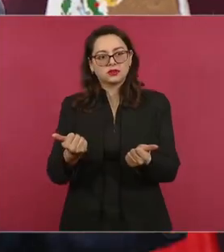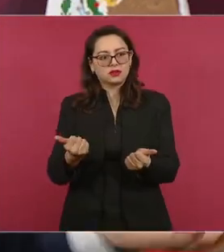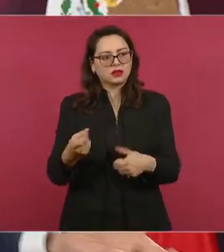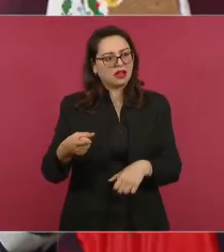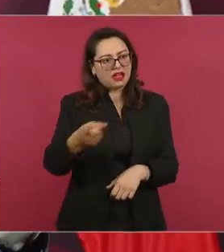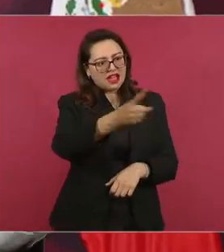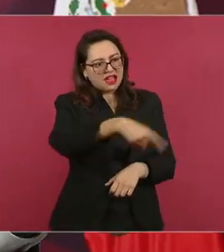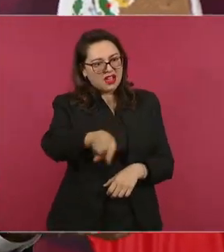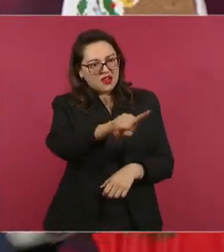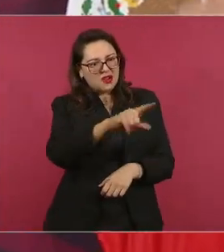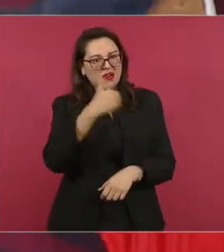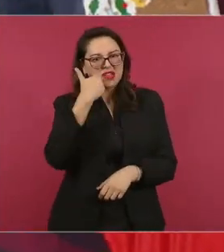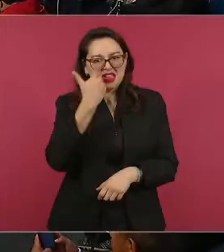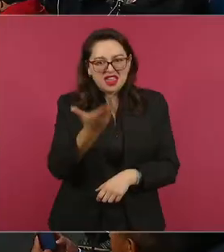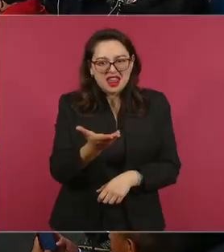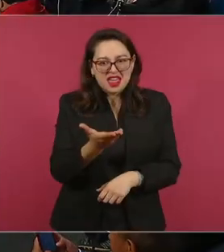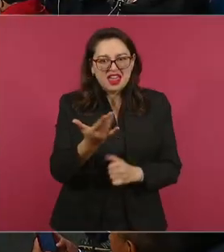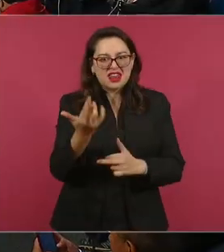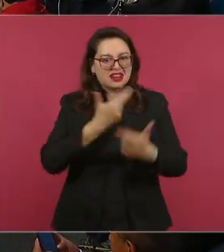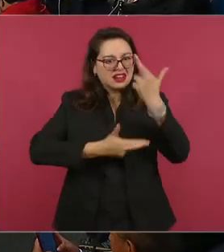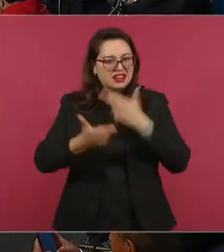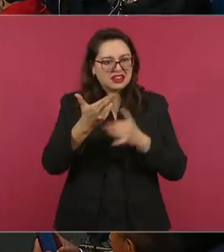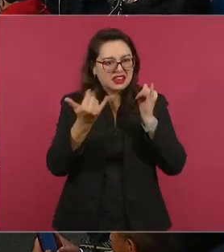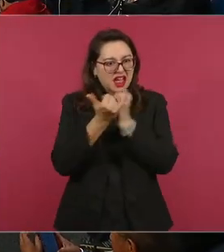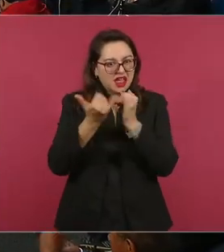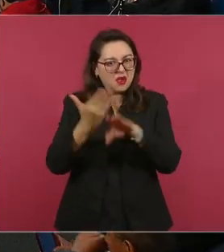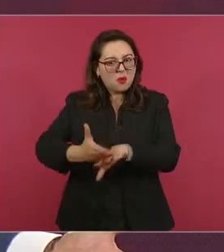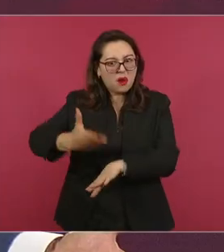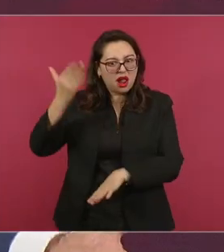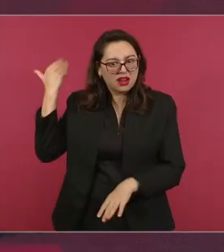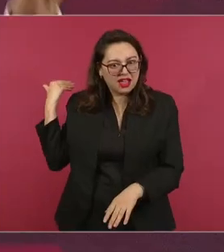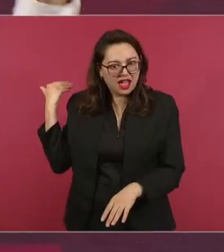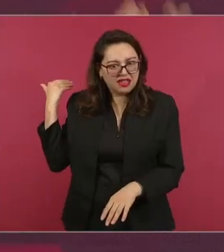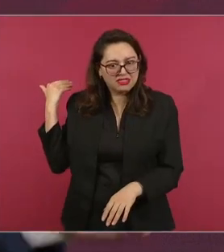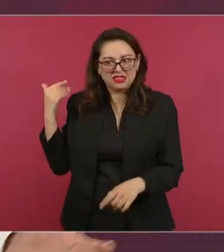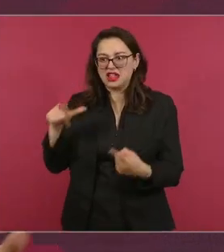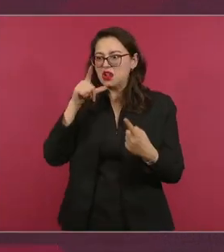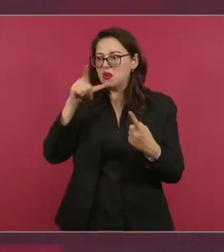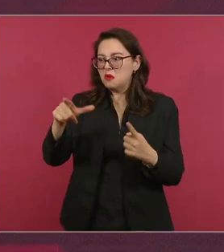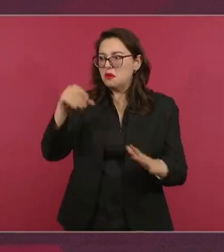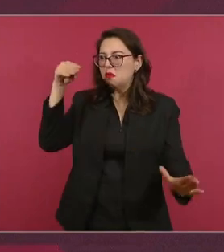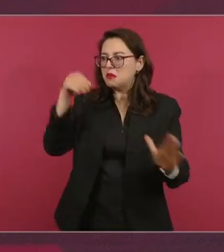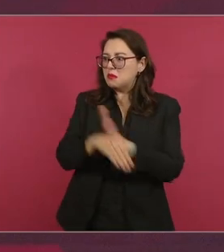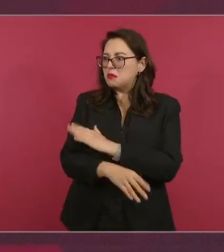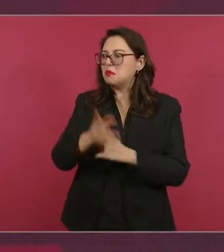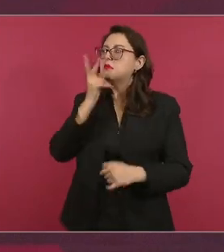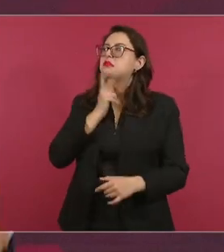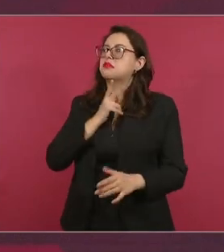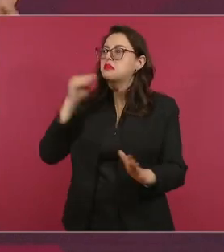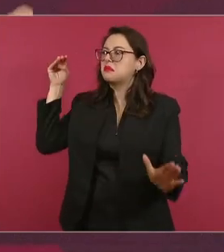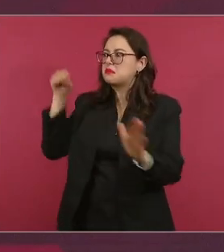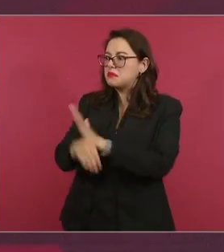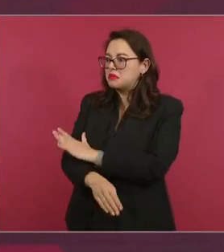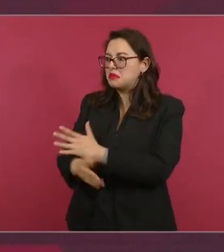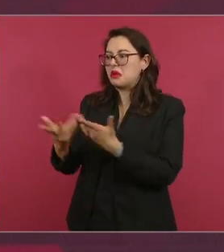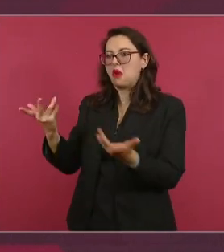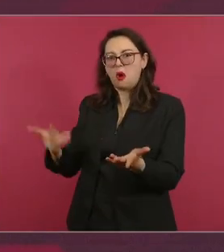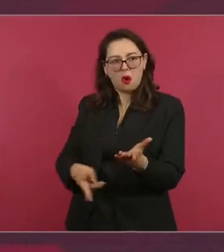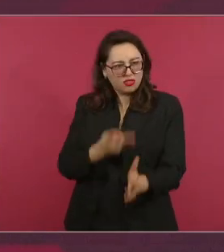desean que regresemos a lo de antes. Pues